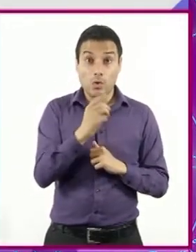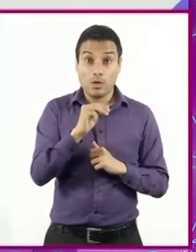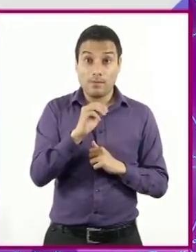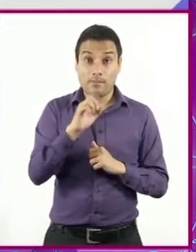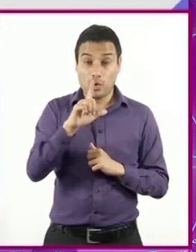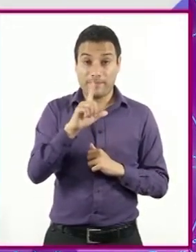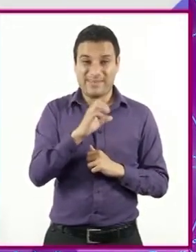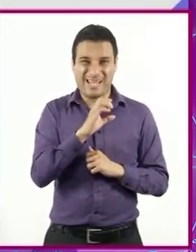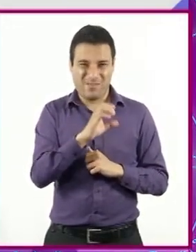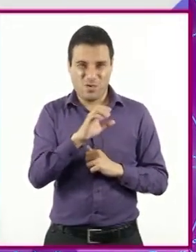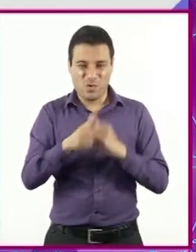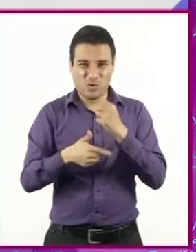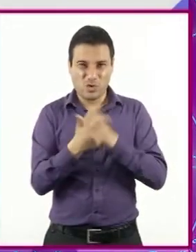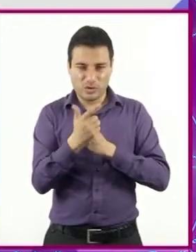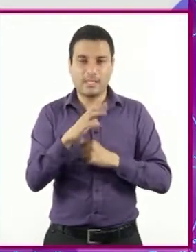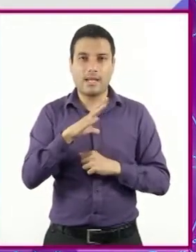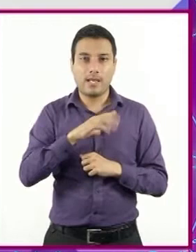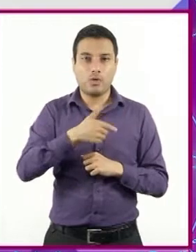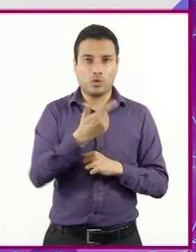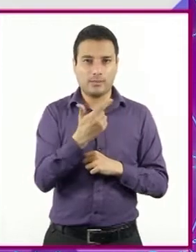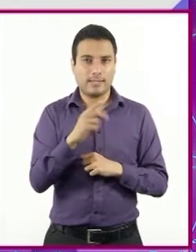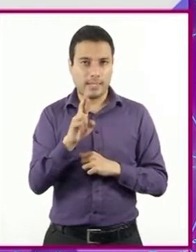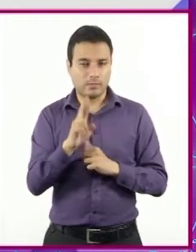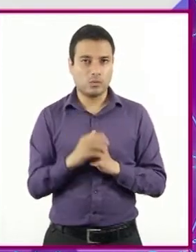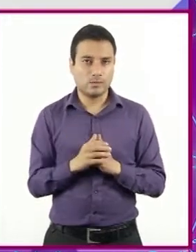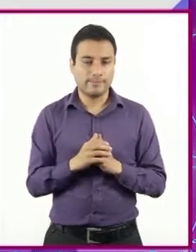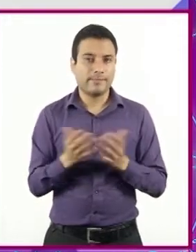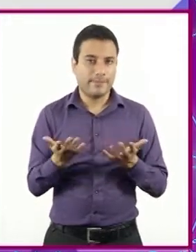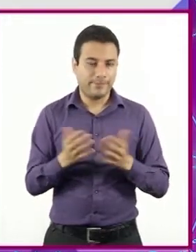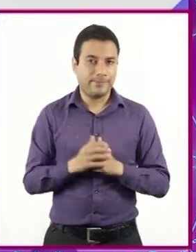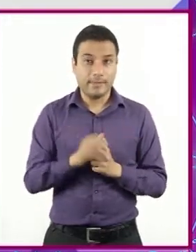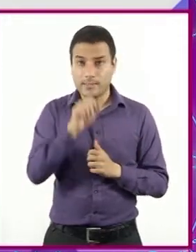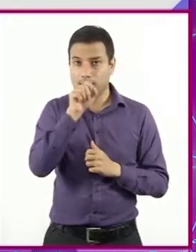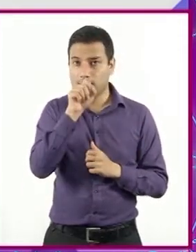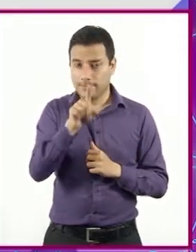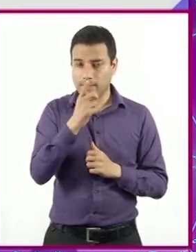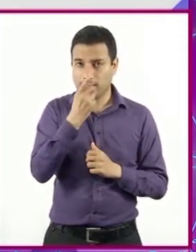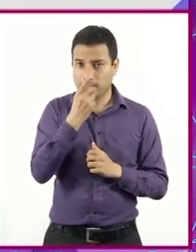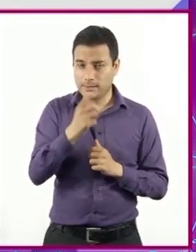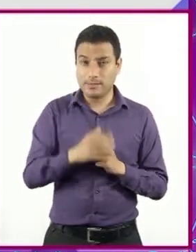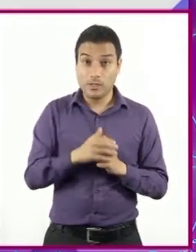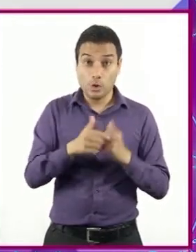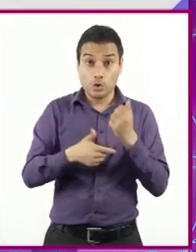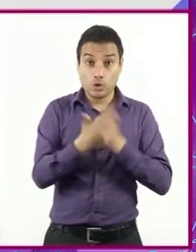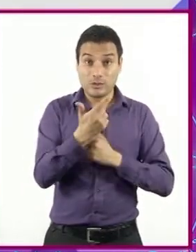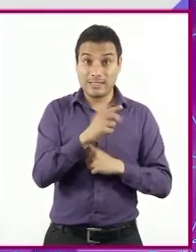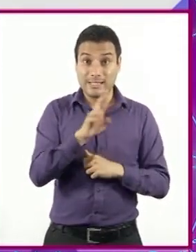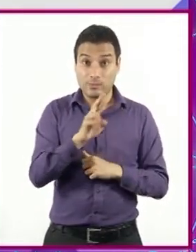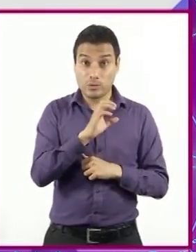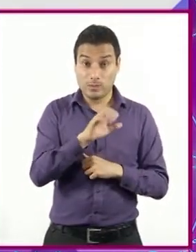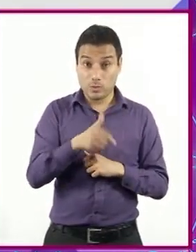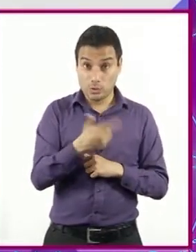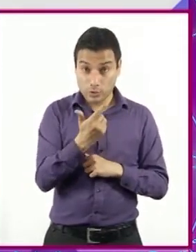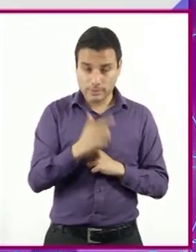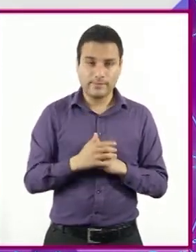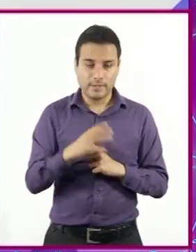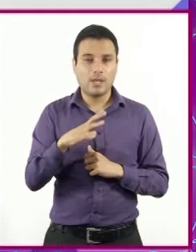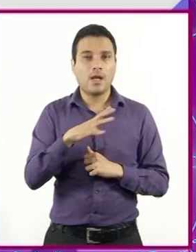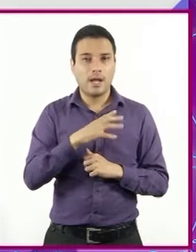12 tiene 12 gramos. Entonces, también podemos decir que 12 gramos de carbono 12